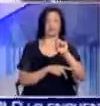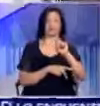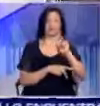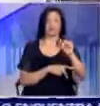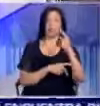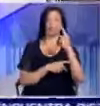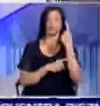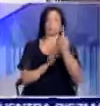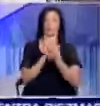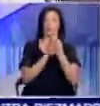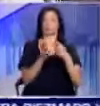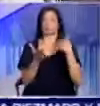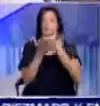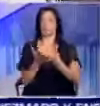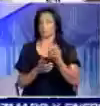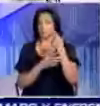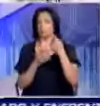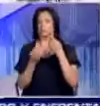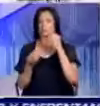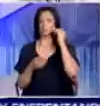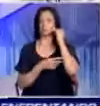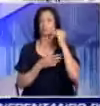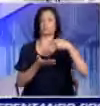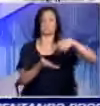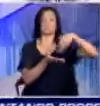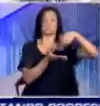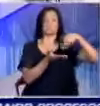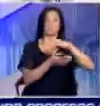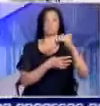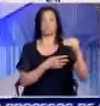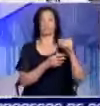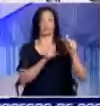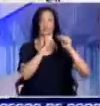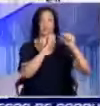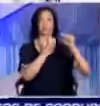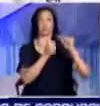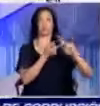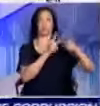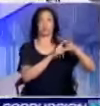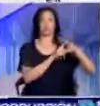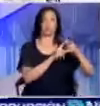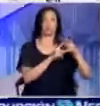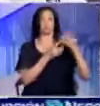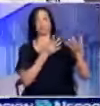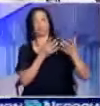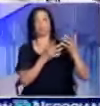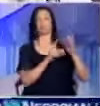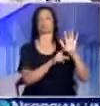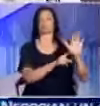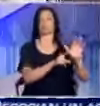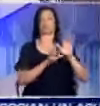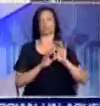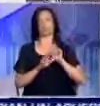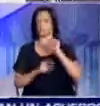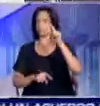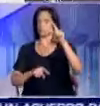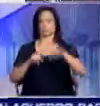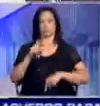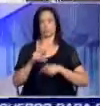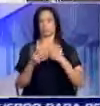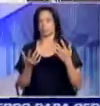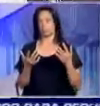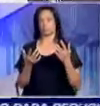hora más para llegar a su casa pero estaba bailando y estaba tomando bebida con una muchachona que está ahí no se